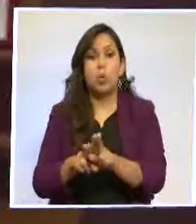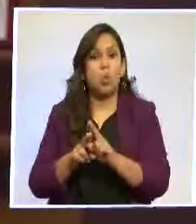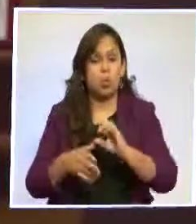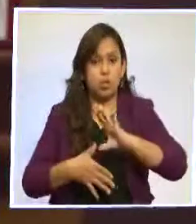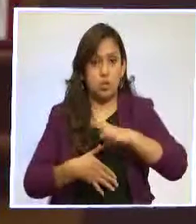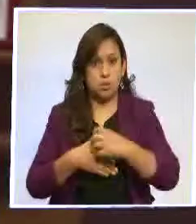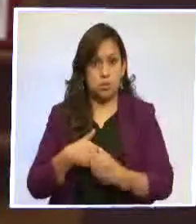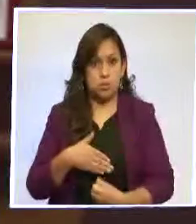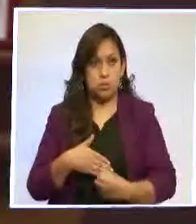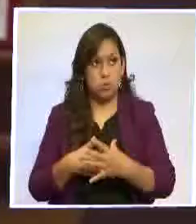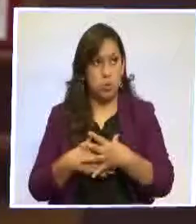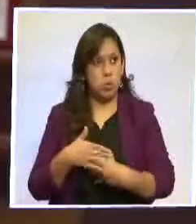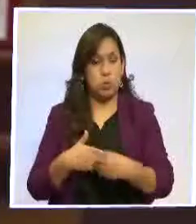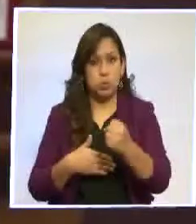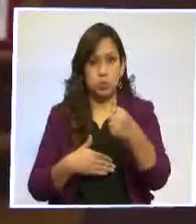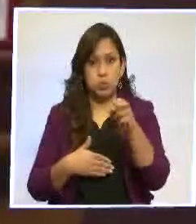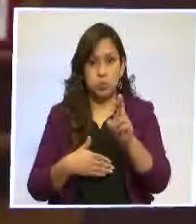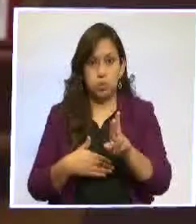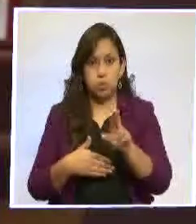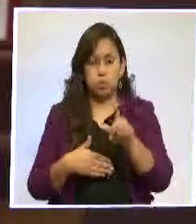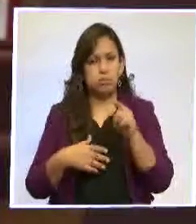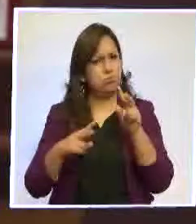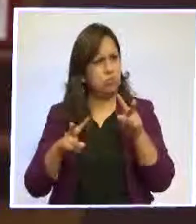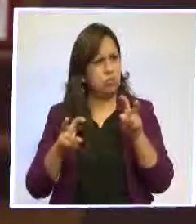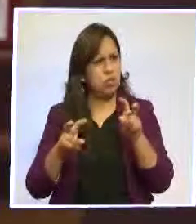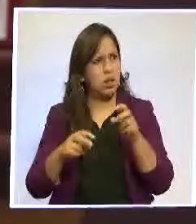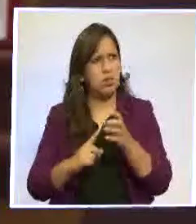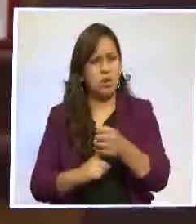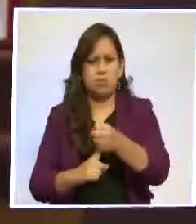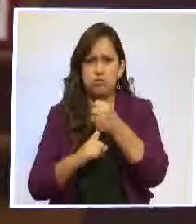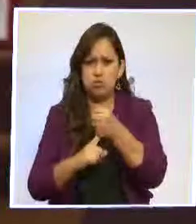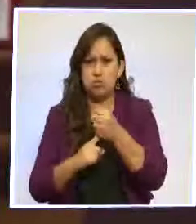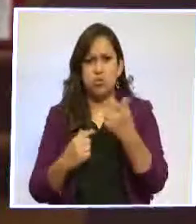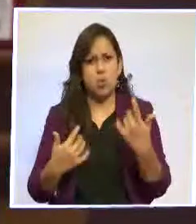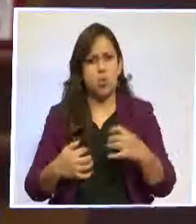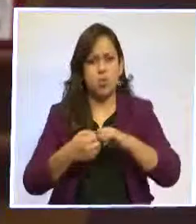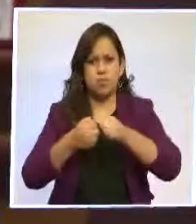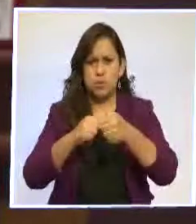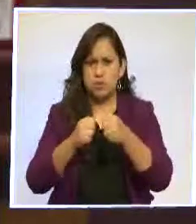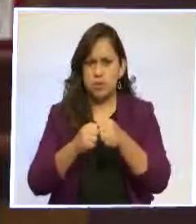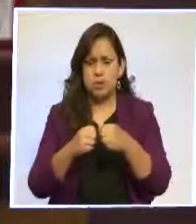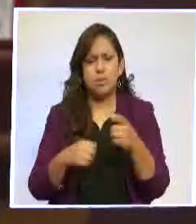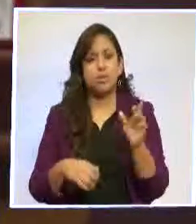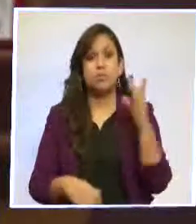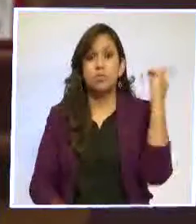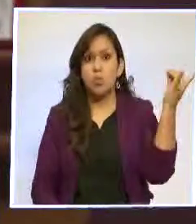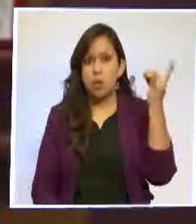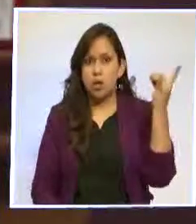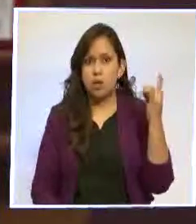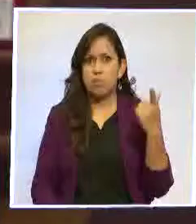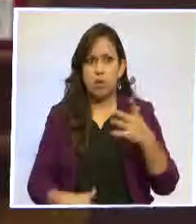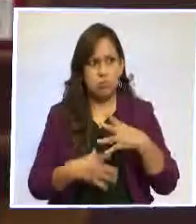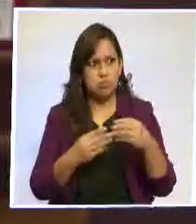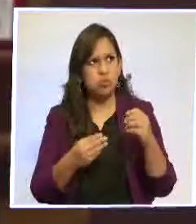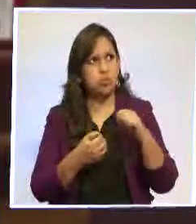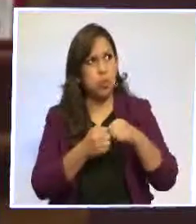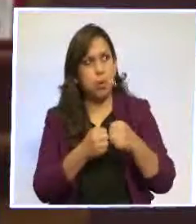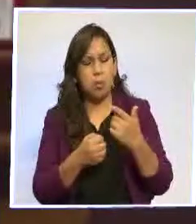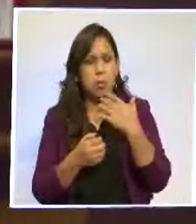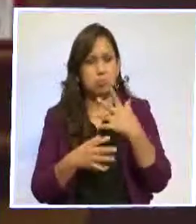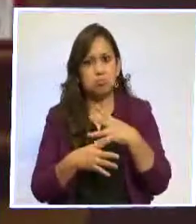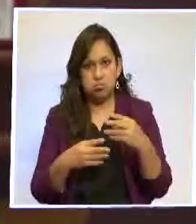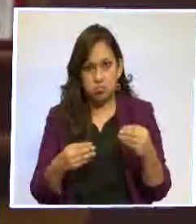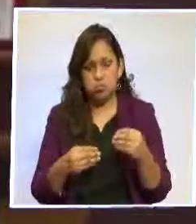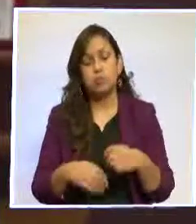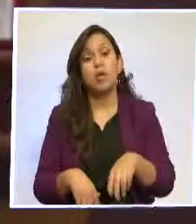ha tenido grandes logros en materia política. Resolvió la crisis del Pando en el caso de Bolivia. Tuvo un rol protagónico en